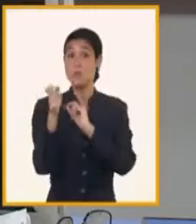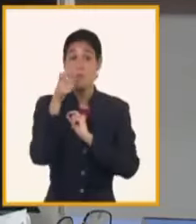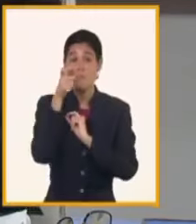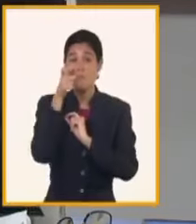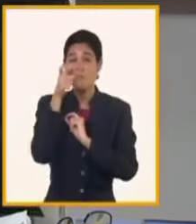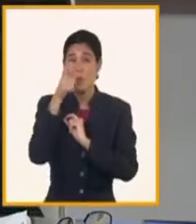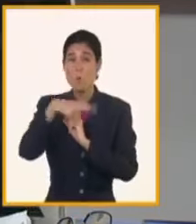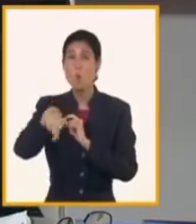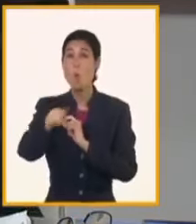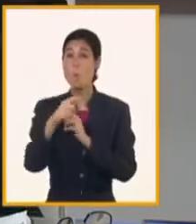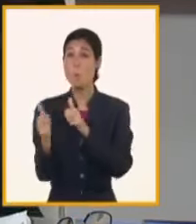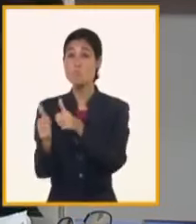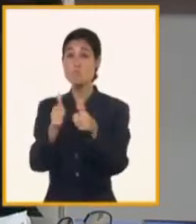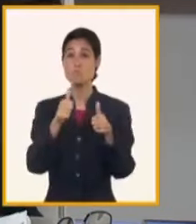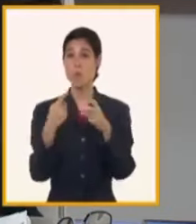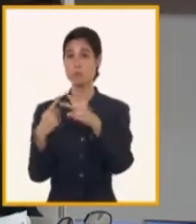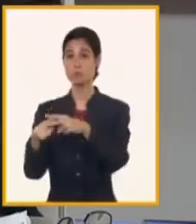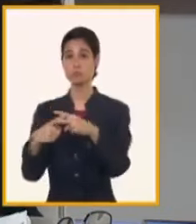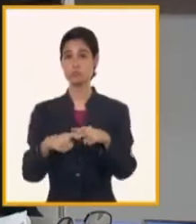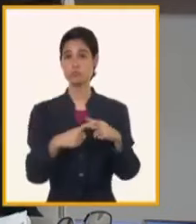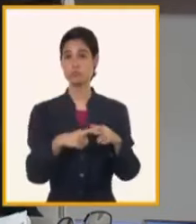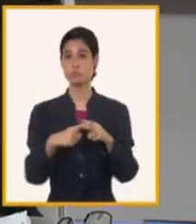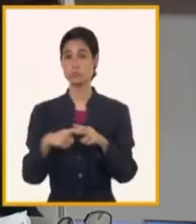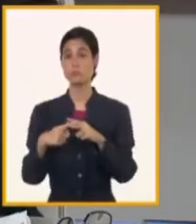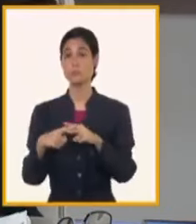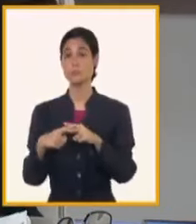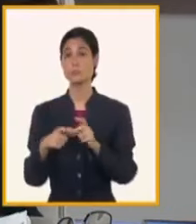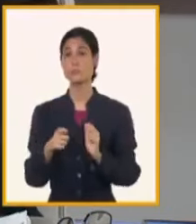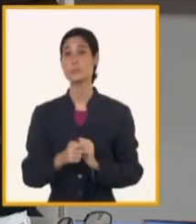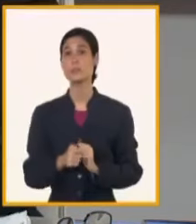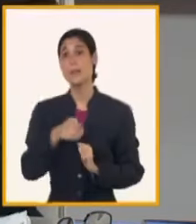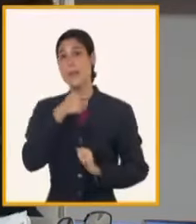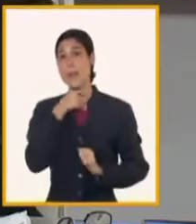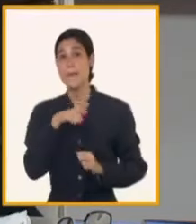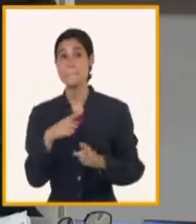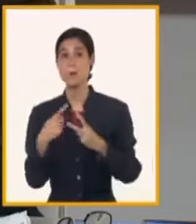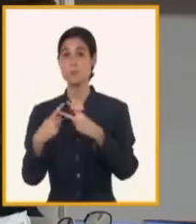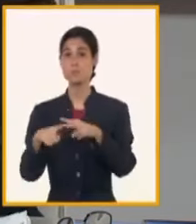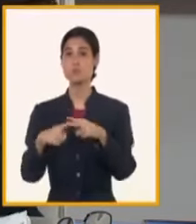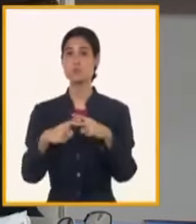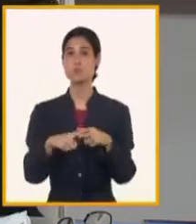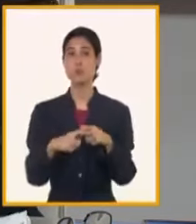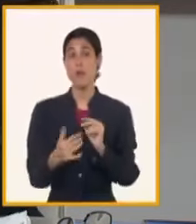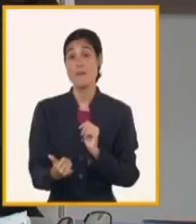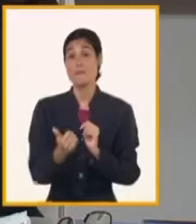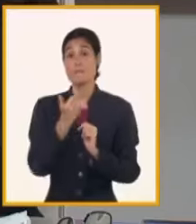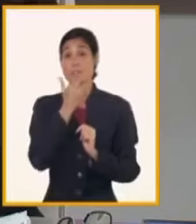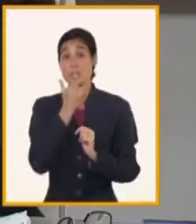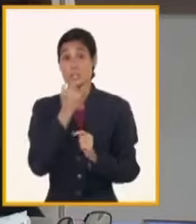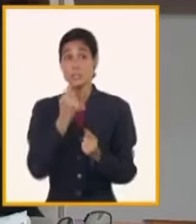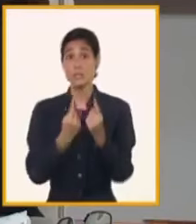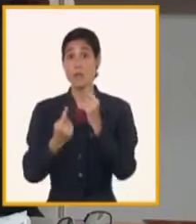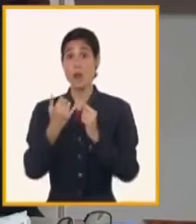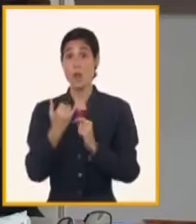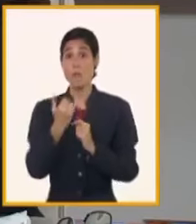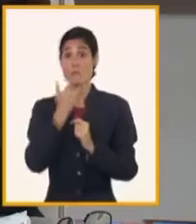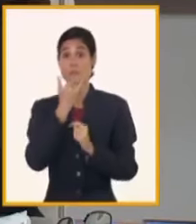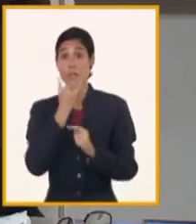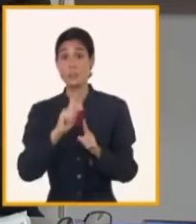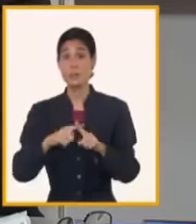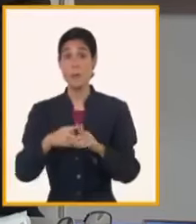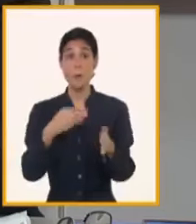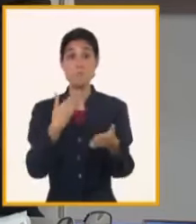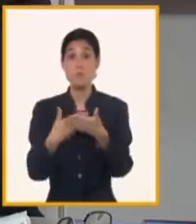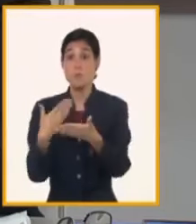ahora las cosas que nos fallaron no fue las que intervenimos en en los mantenimientos y fallaron y hubo que y hubo que hacer proezas para